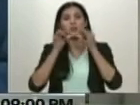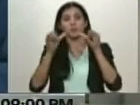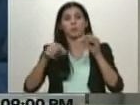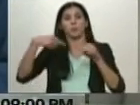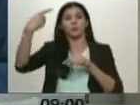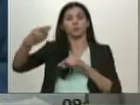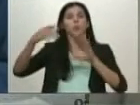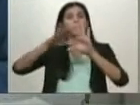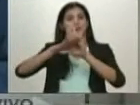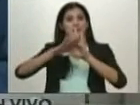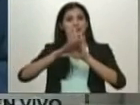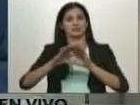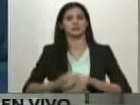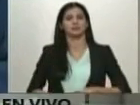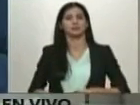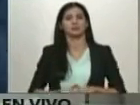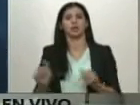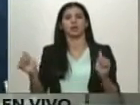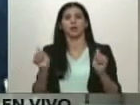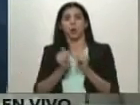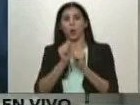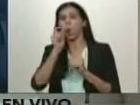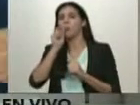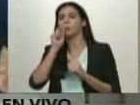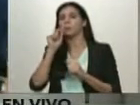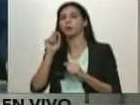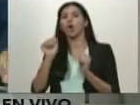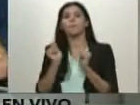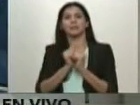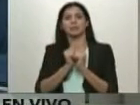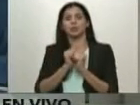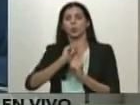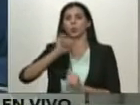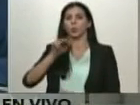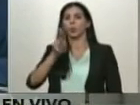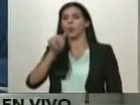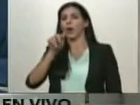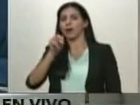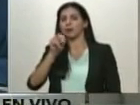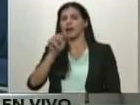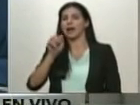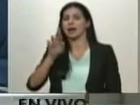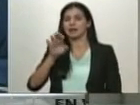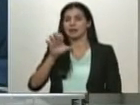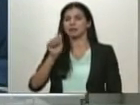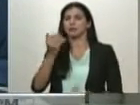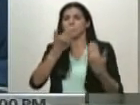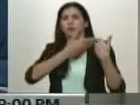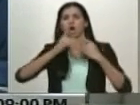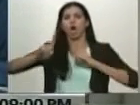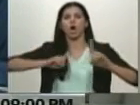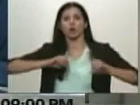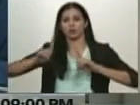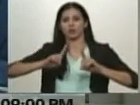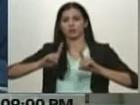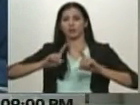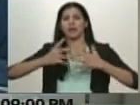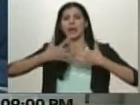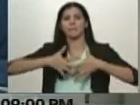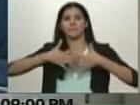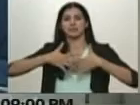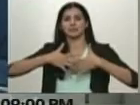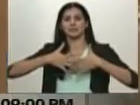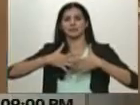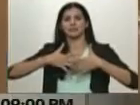próximo martes, aquí está el compañero Juan Arias, que ha estado encargado de la coordinación de empresas recuperadas.